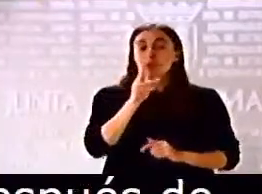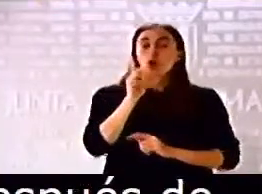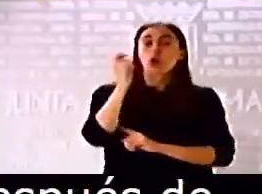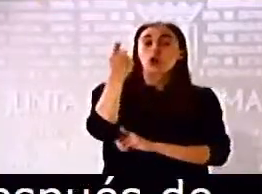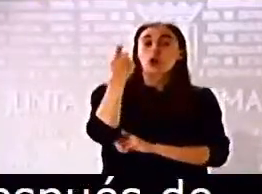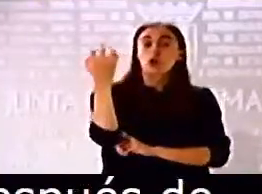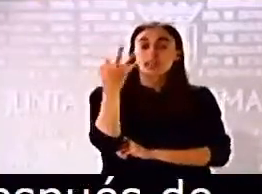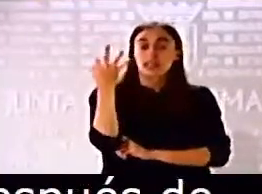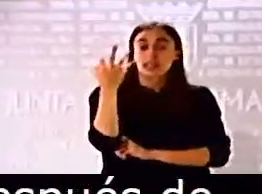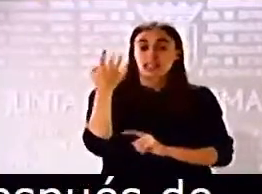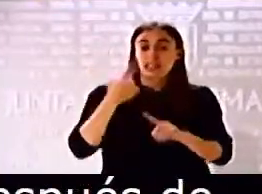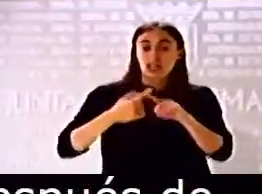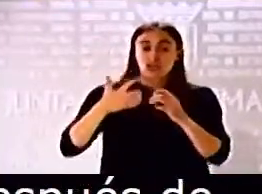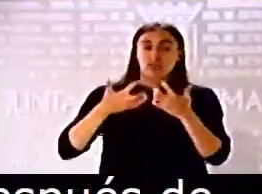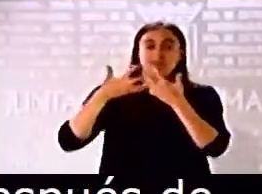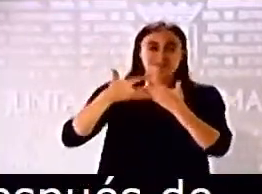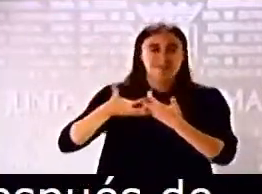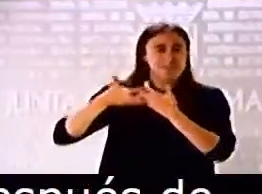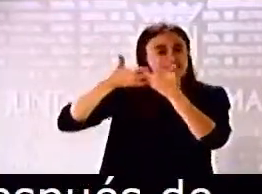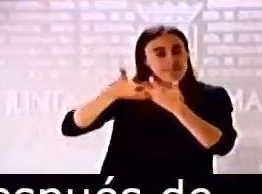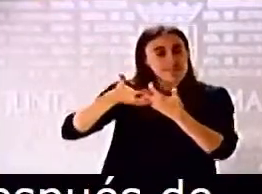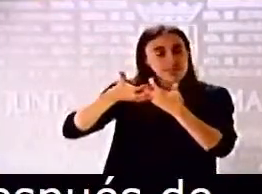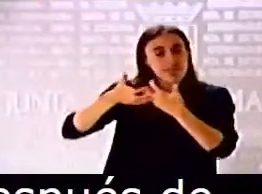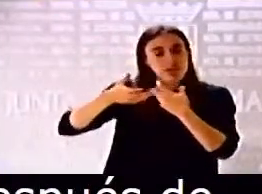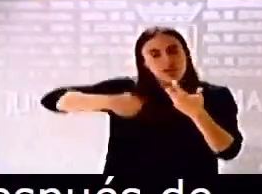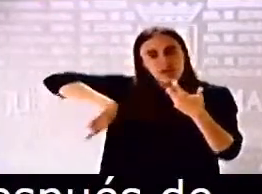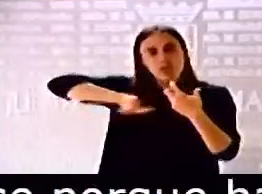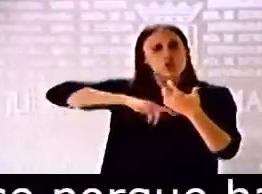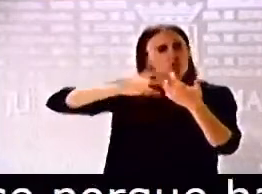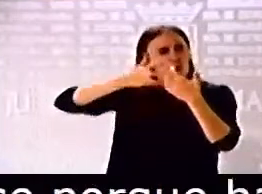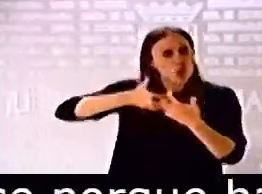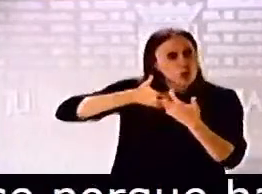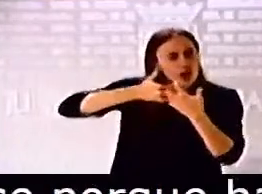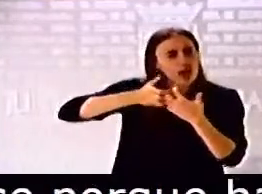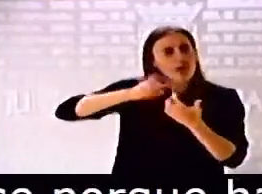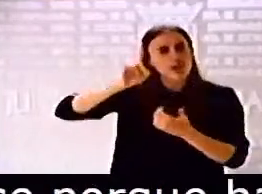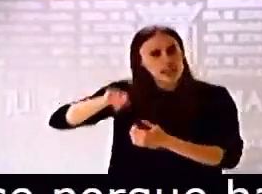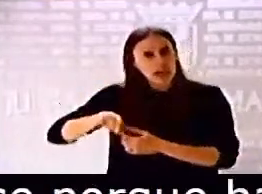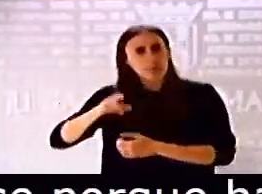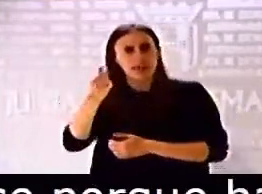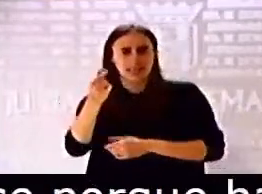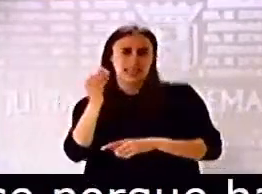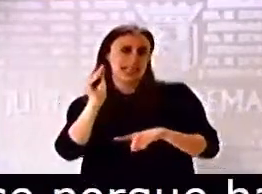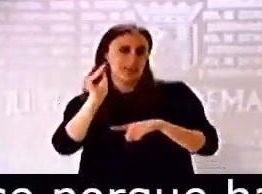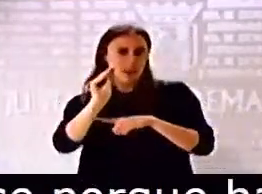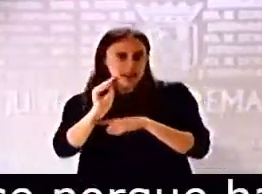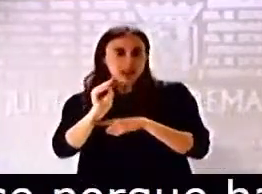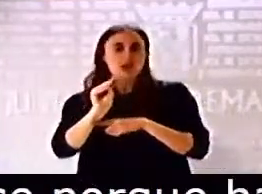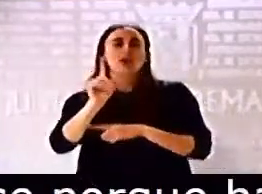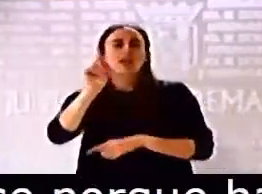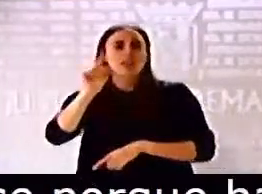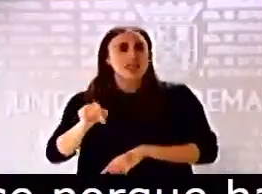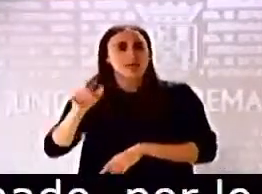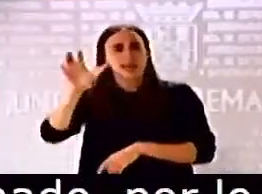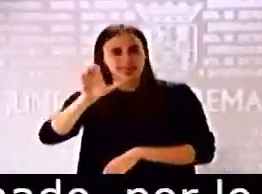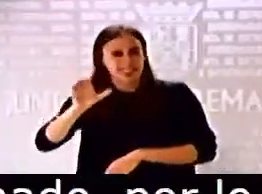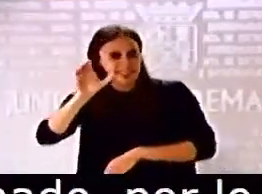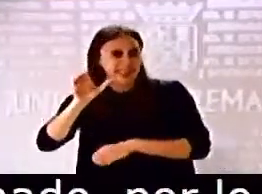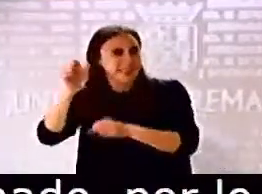luchado. Por lo que tanto hemos luchado, por lo que tanto hemos invertido, por lo que tanto ha hecho la